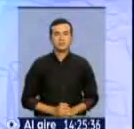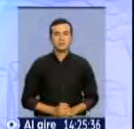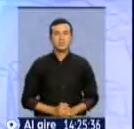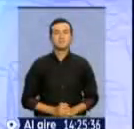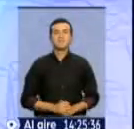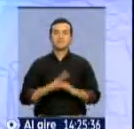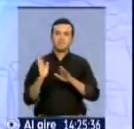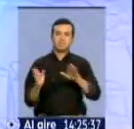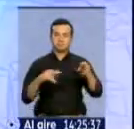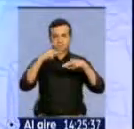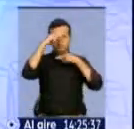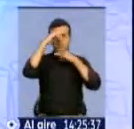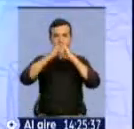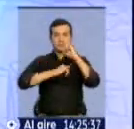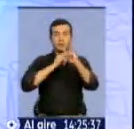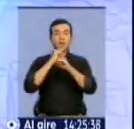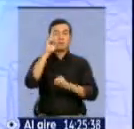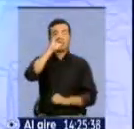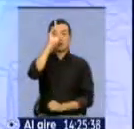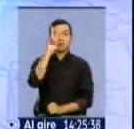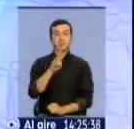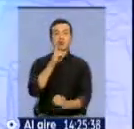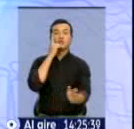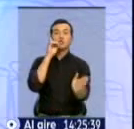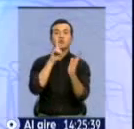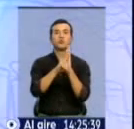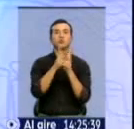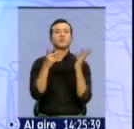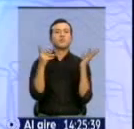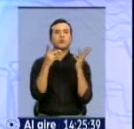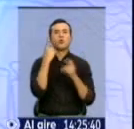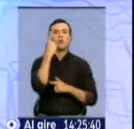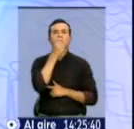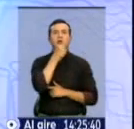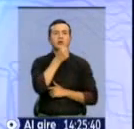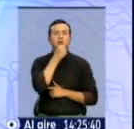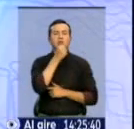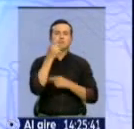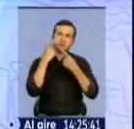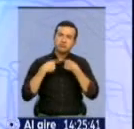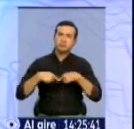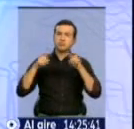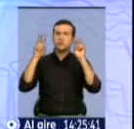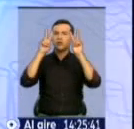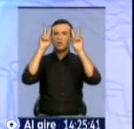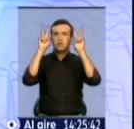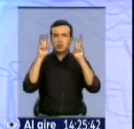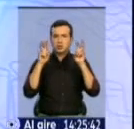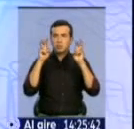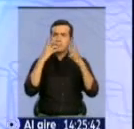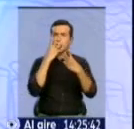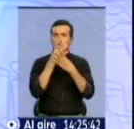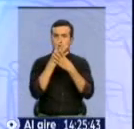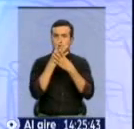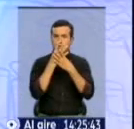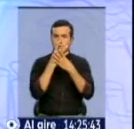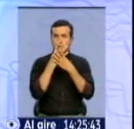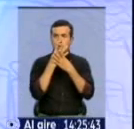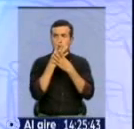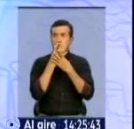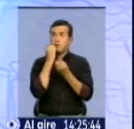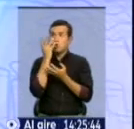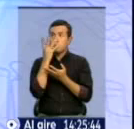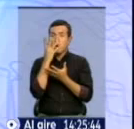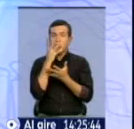Y en otras noticias internacionales, en Venezuela denuncian la desaparición de un periodista que publicó un artículo sobre una cárcel del país, mientras